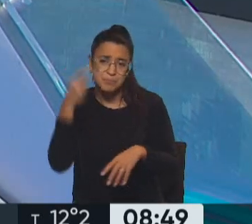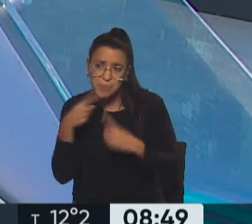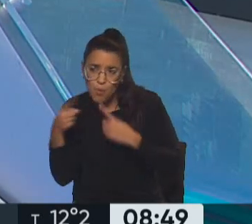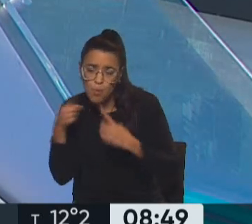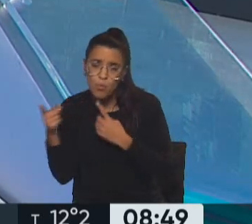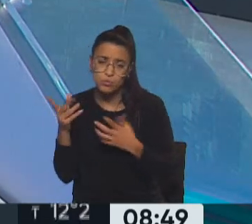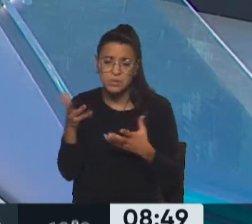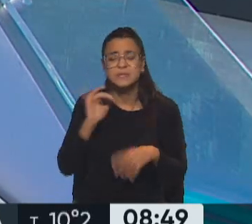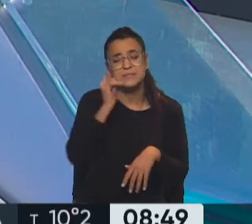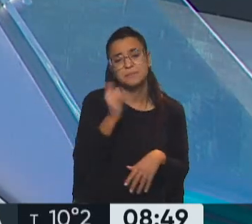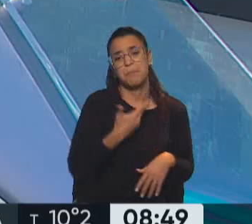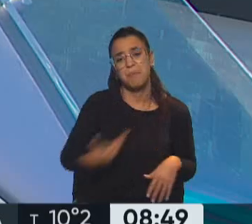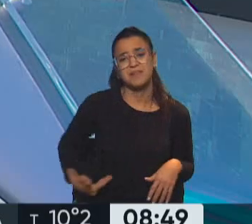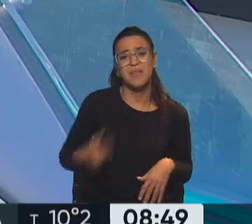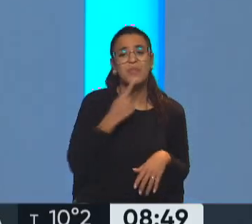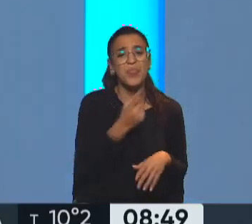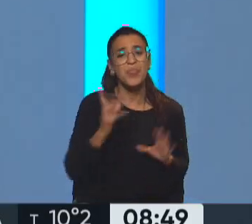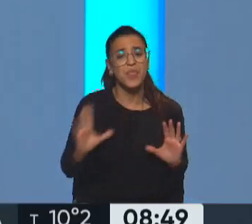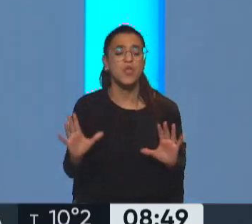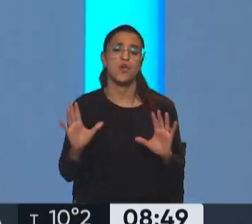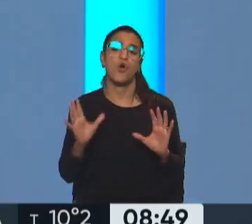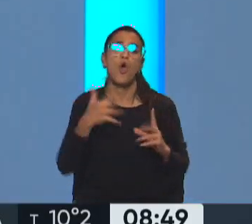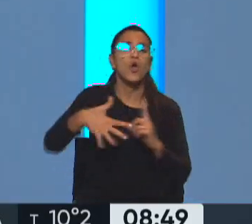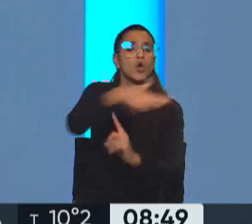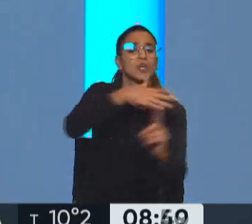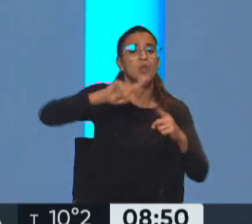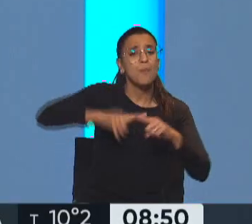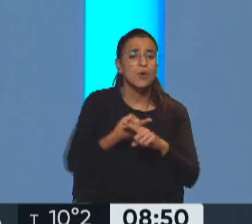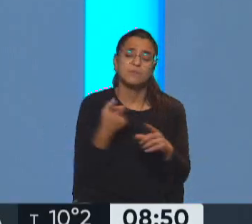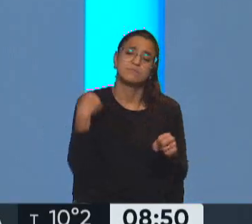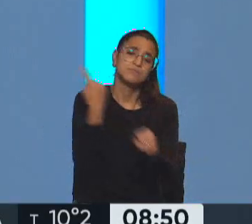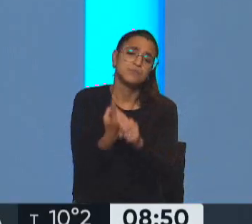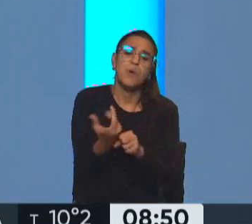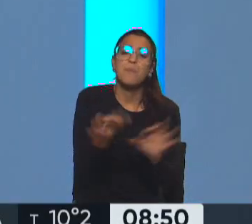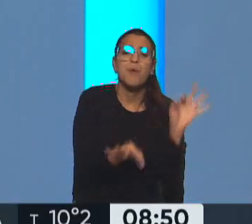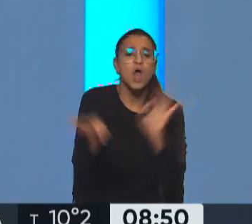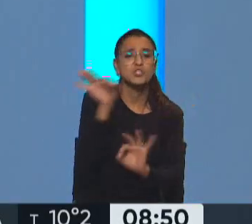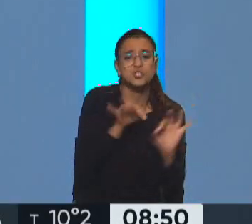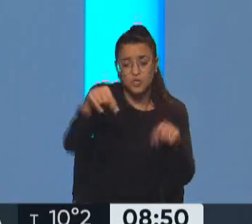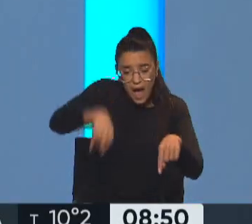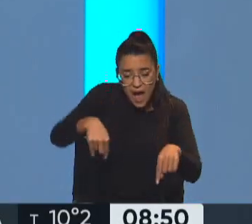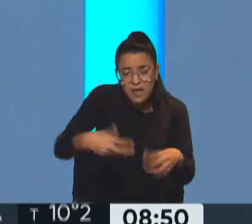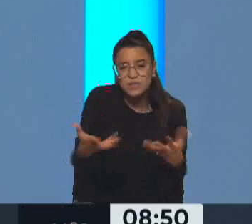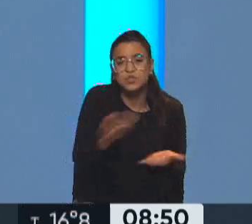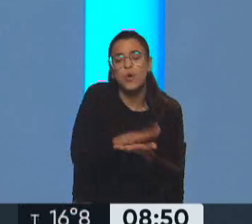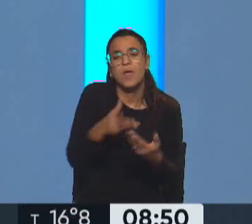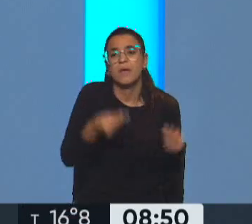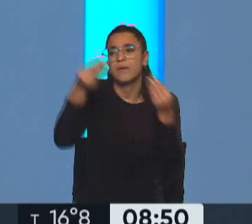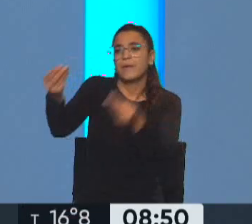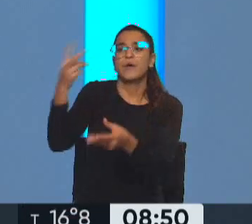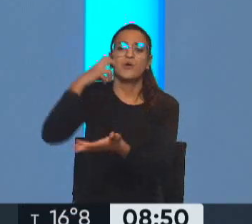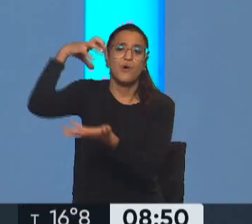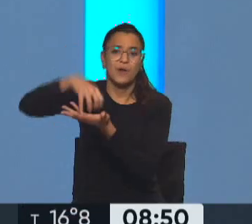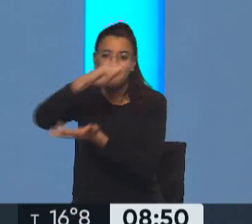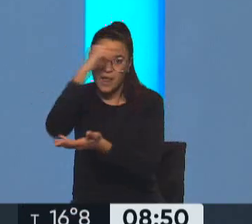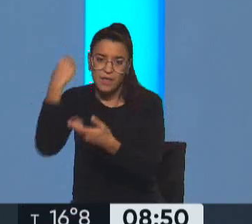menos exactamente el presidente dijo que bueno el contexto político hace imposible que un proyecto en este sentido avance en el congreso nacional